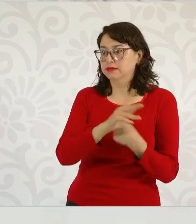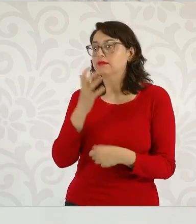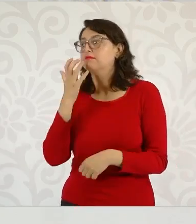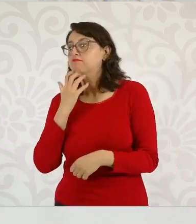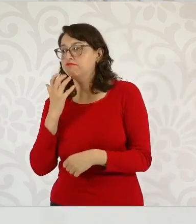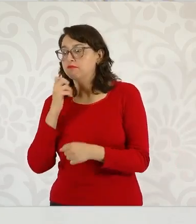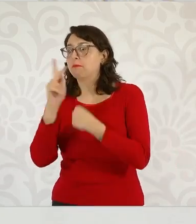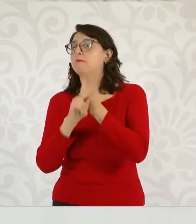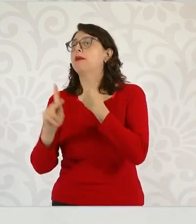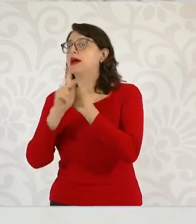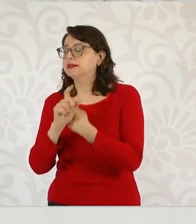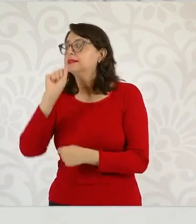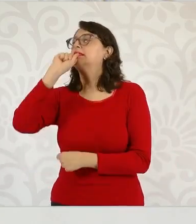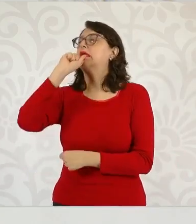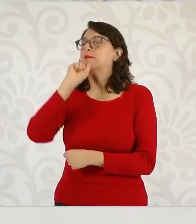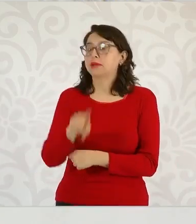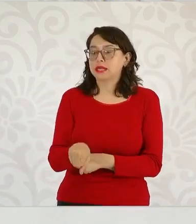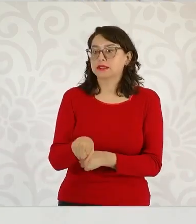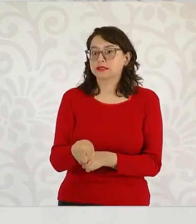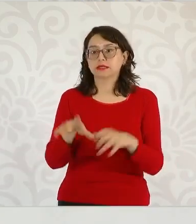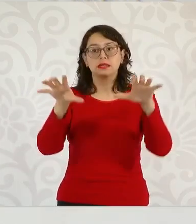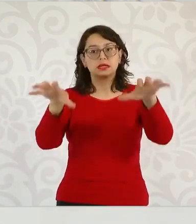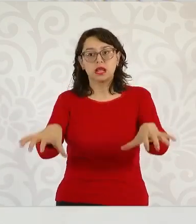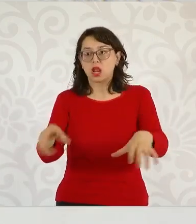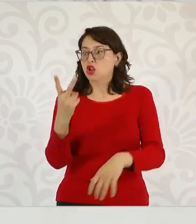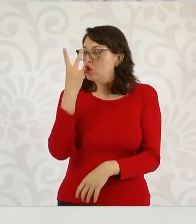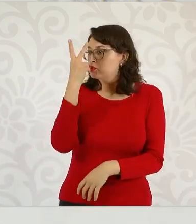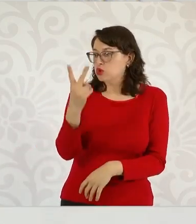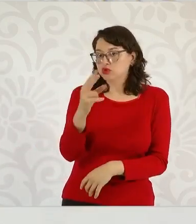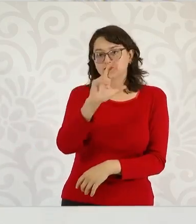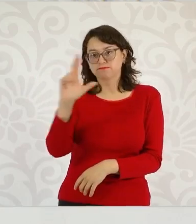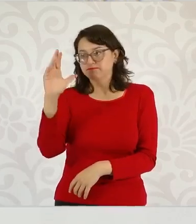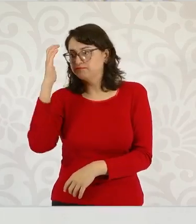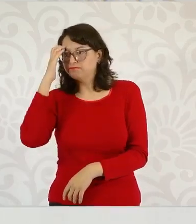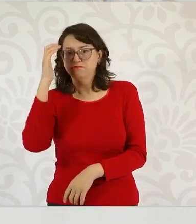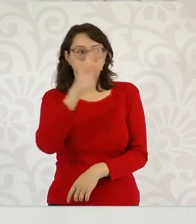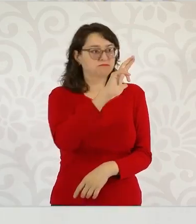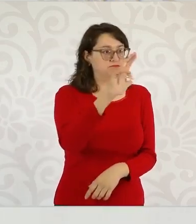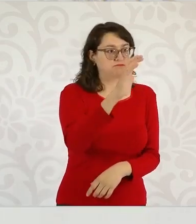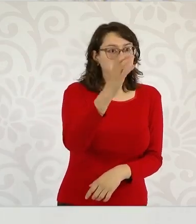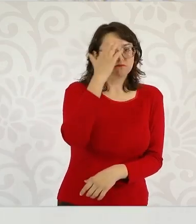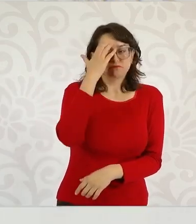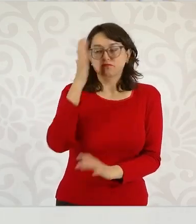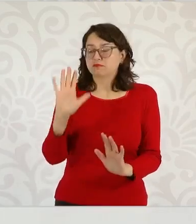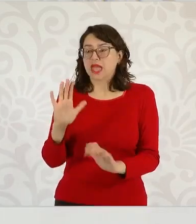México reconoce a los dos estados y ha pugnado en Naciones Unidas, no de ahora, sino de hace muchos